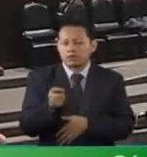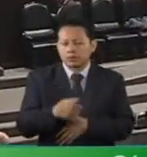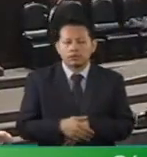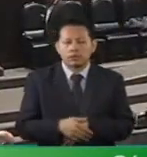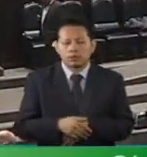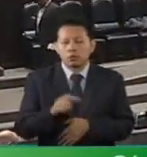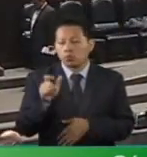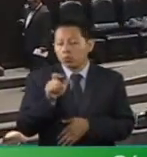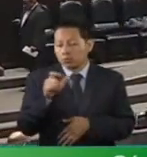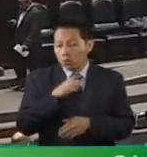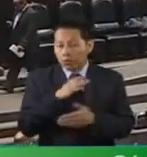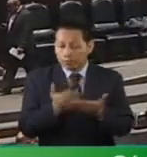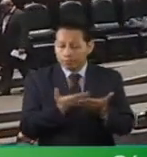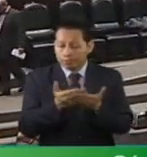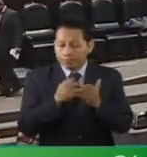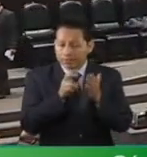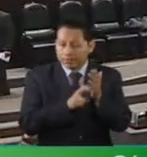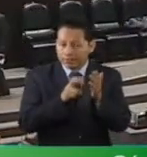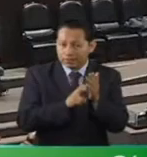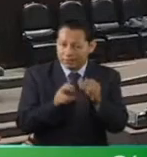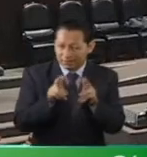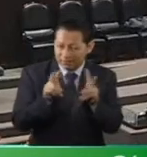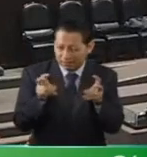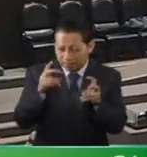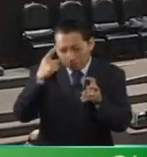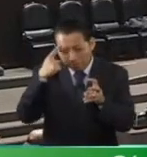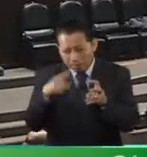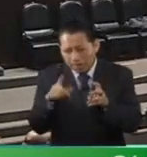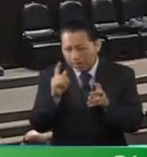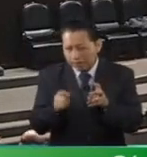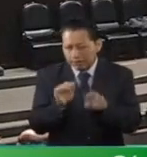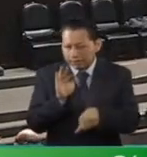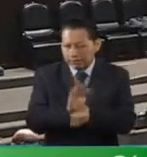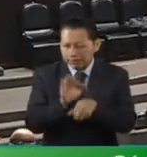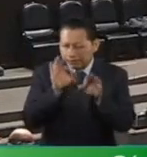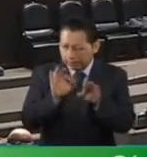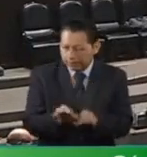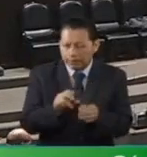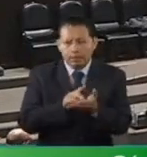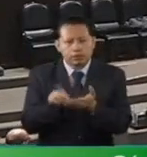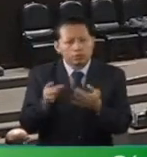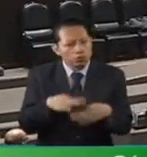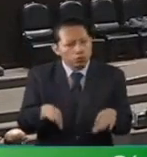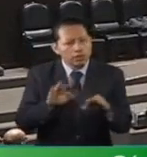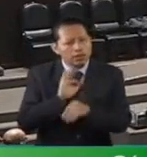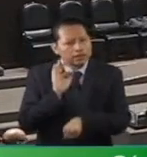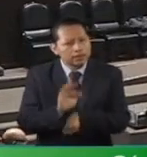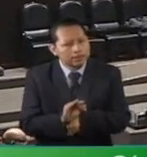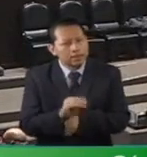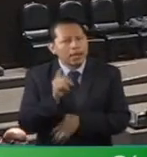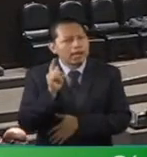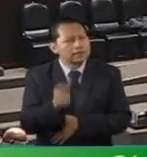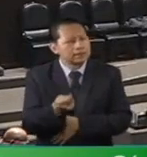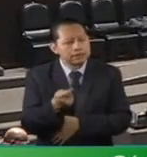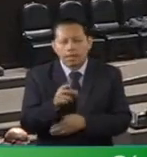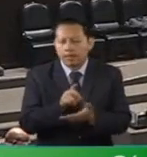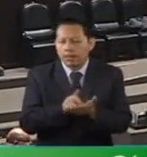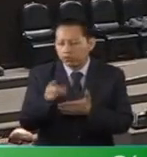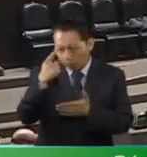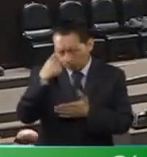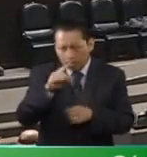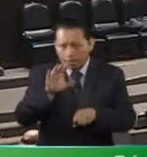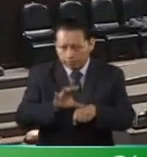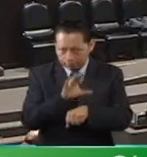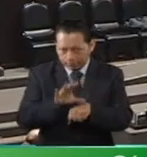una reforma supuestamente diseñada para garantizar un derecho fundamental el derecho a la energía